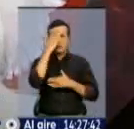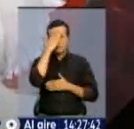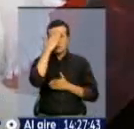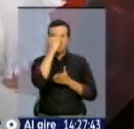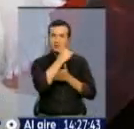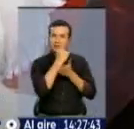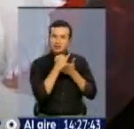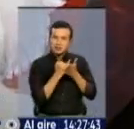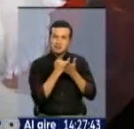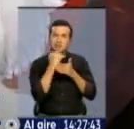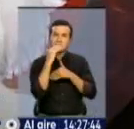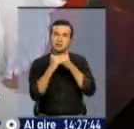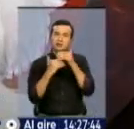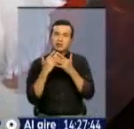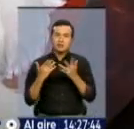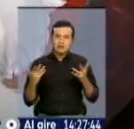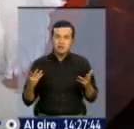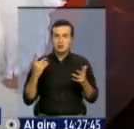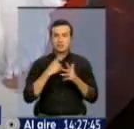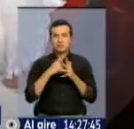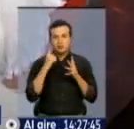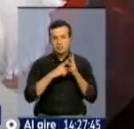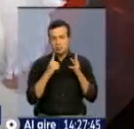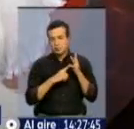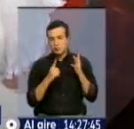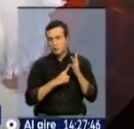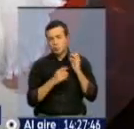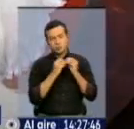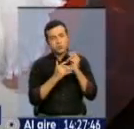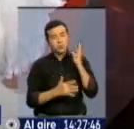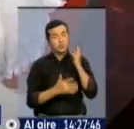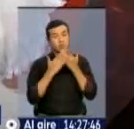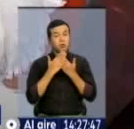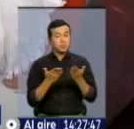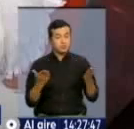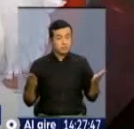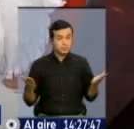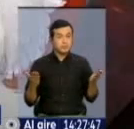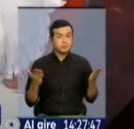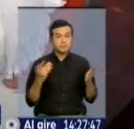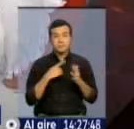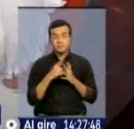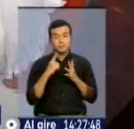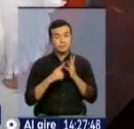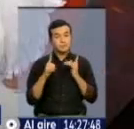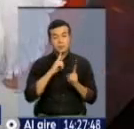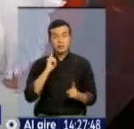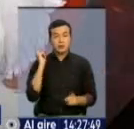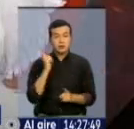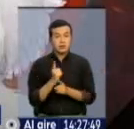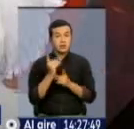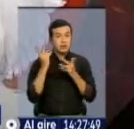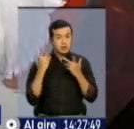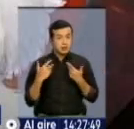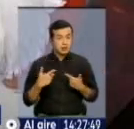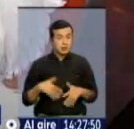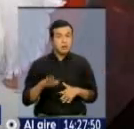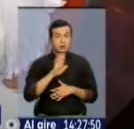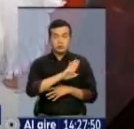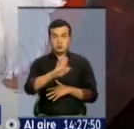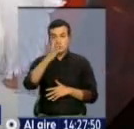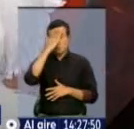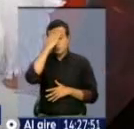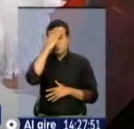puede desdibujar, puede hacer contemporáneo, puede hacer muchas cosas, puede variar todo, pero ya uno demuestra y sabe